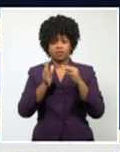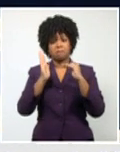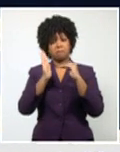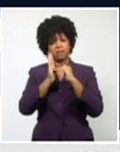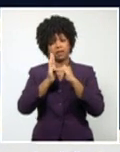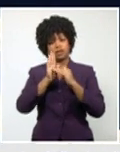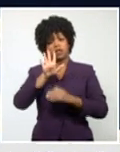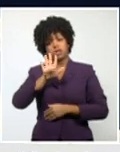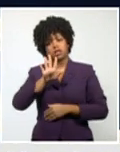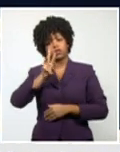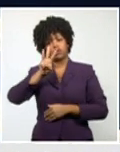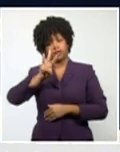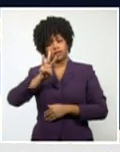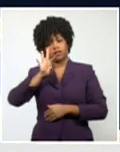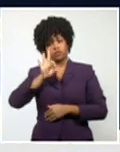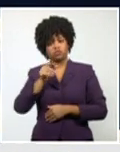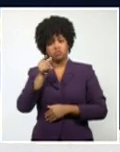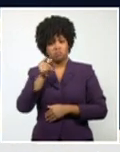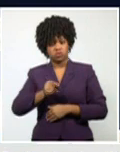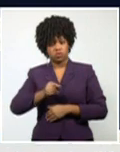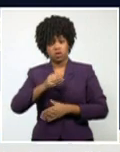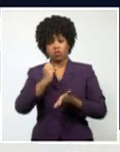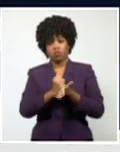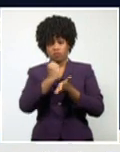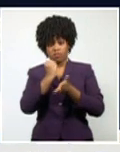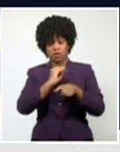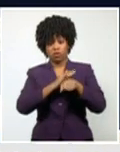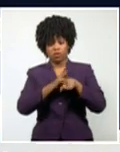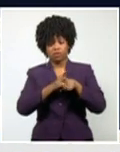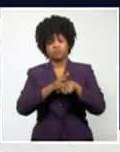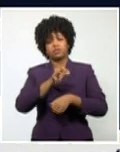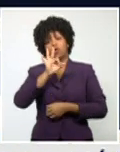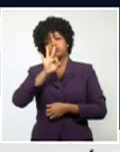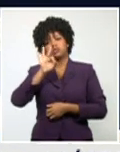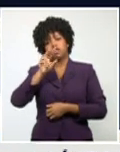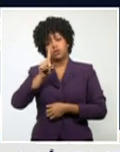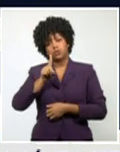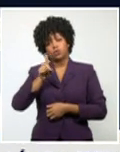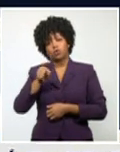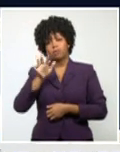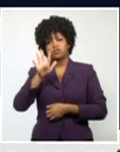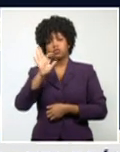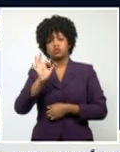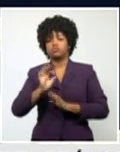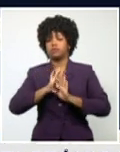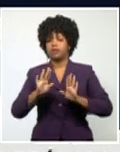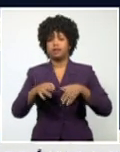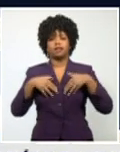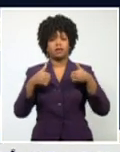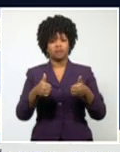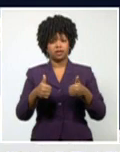1.538 pacientes de los confirmados en Cuba, el 81,5%, que están recuperados, que están de